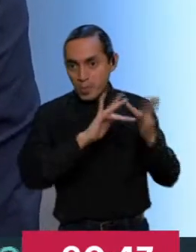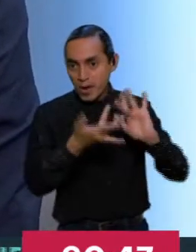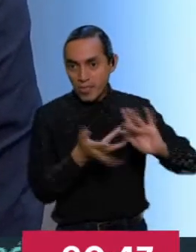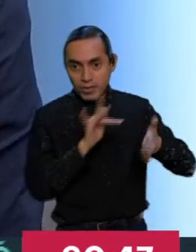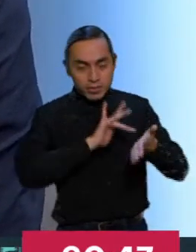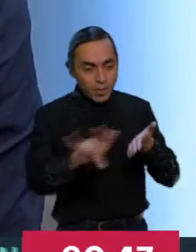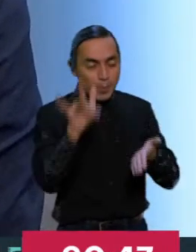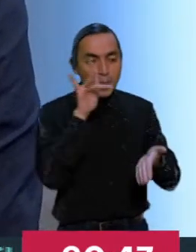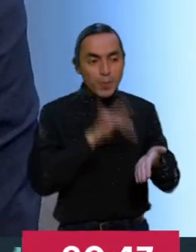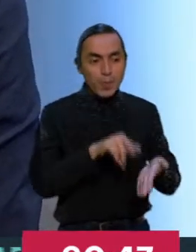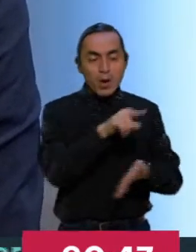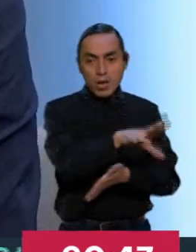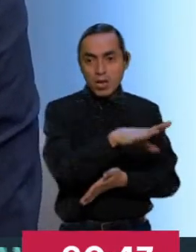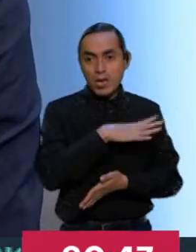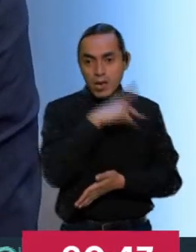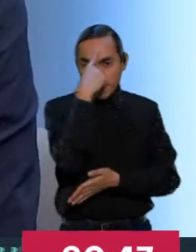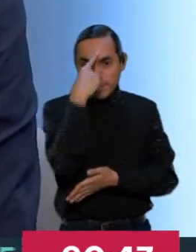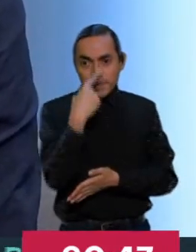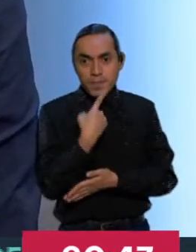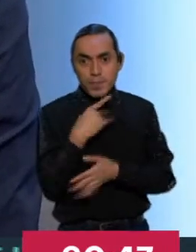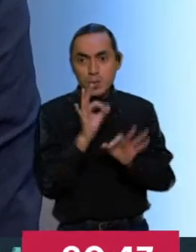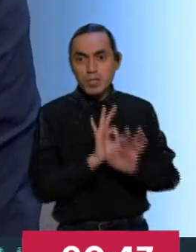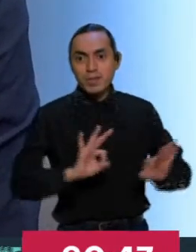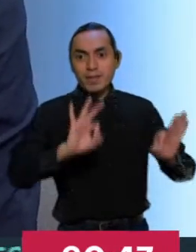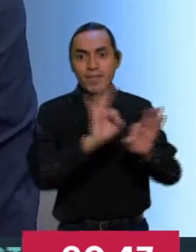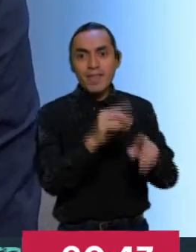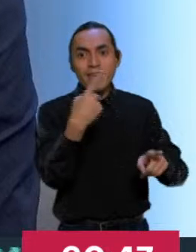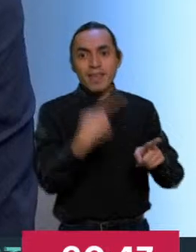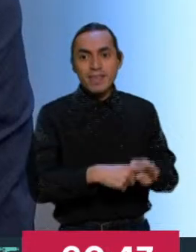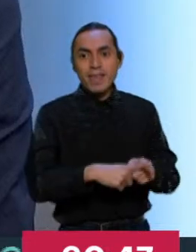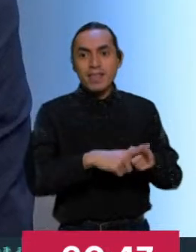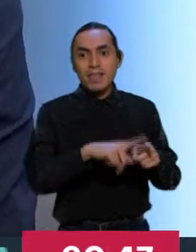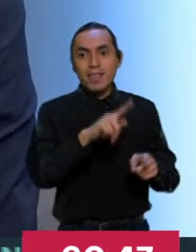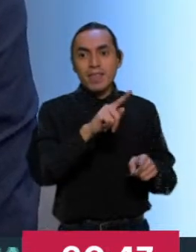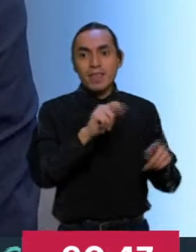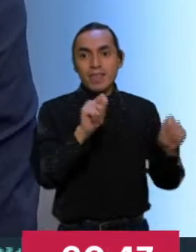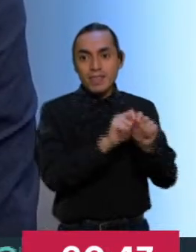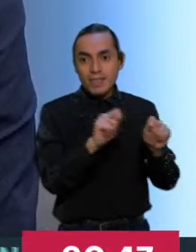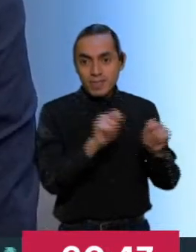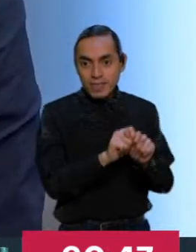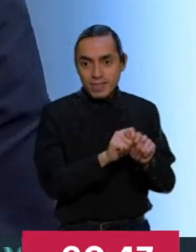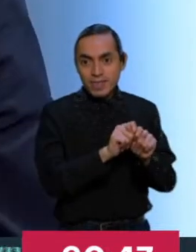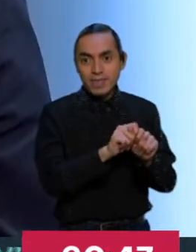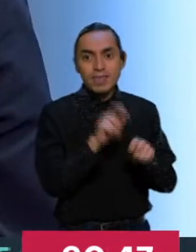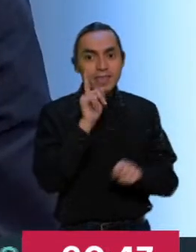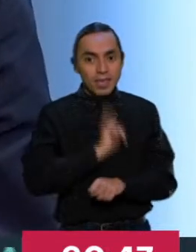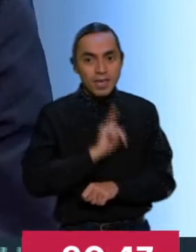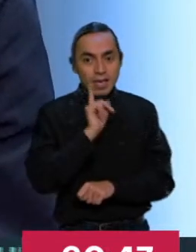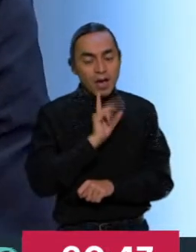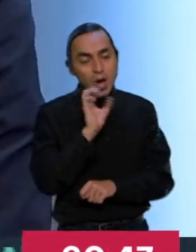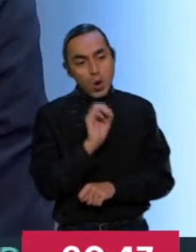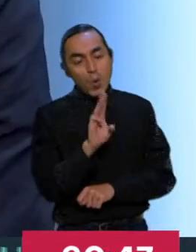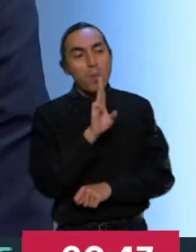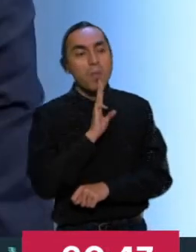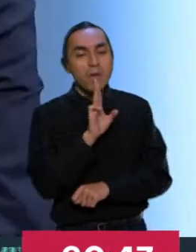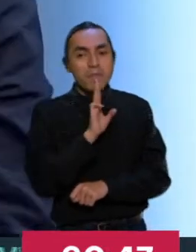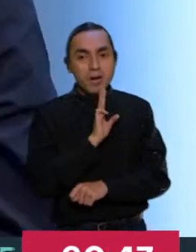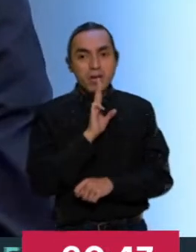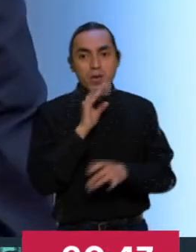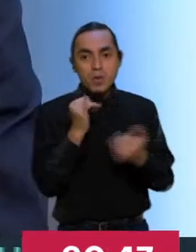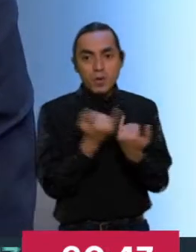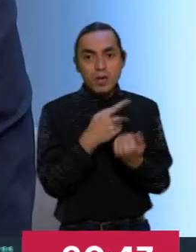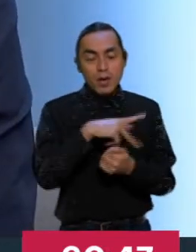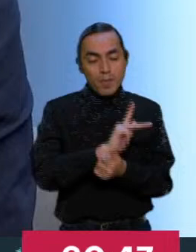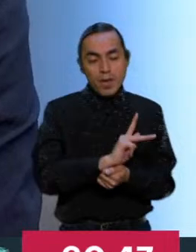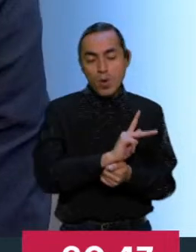ahí hay un rol muy importante de las tías, ¿no? Y de las mamás, sin duda, pero creo que alguien de fuera de la